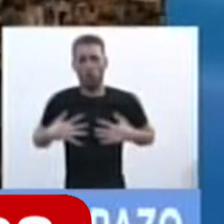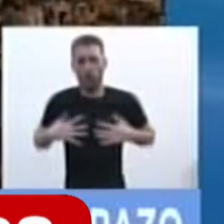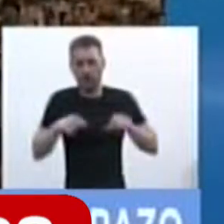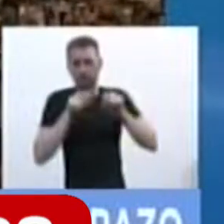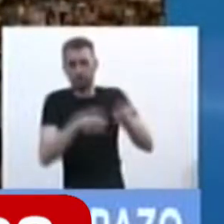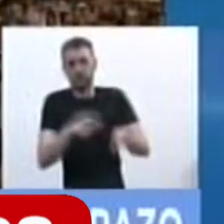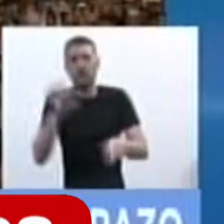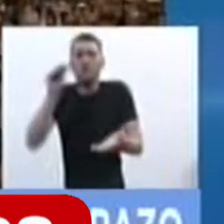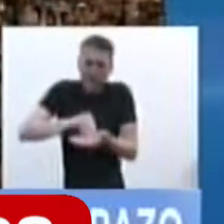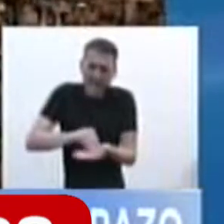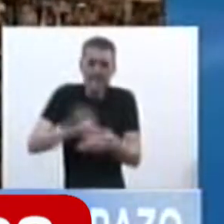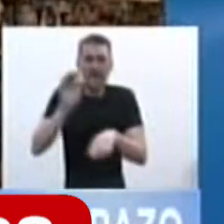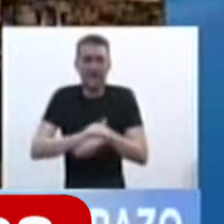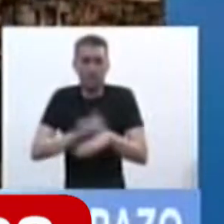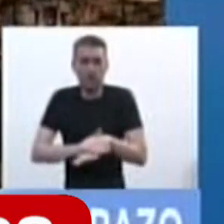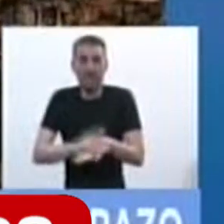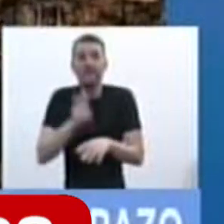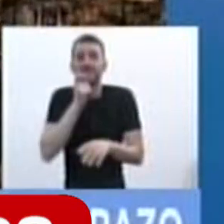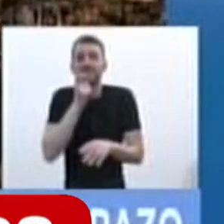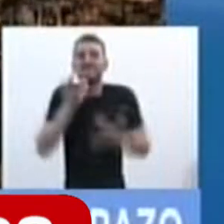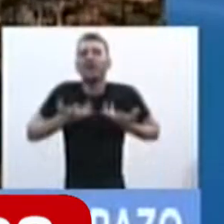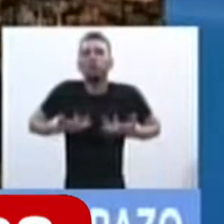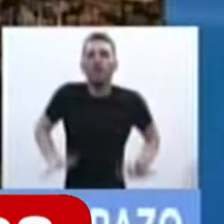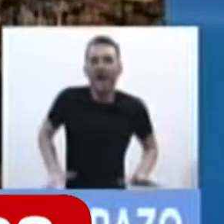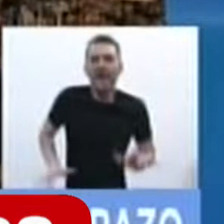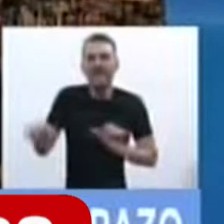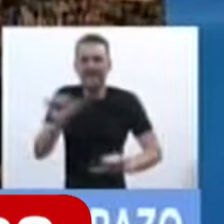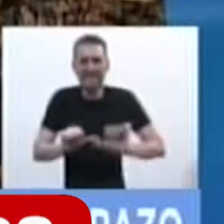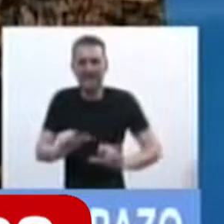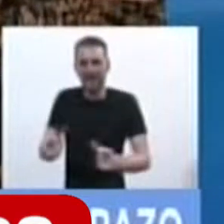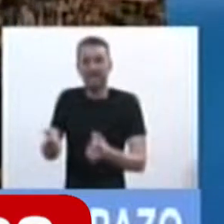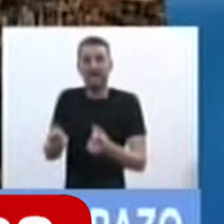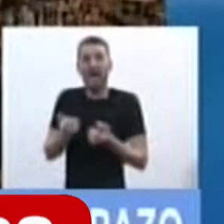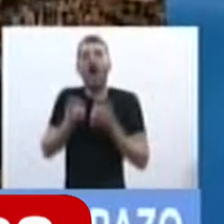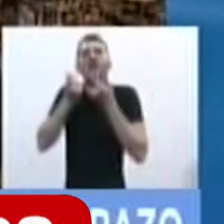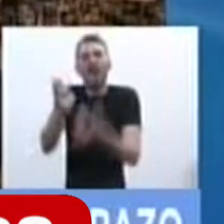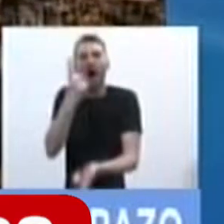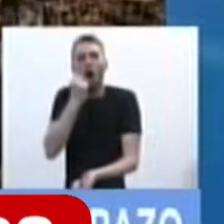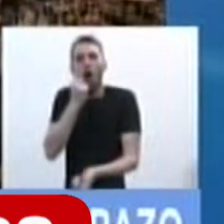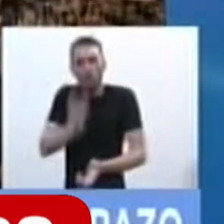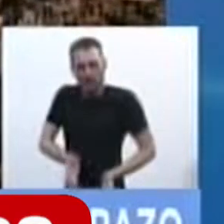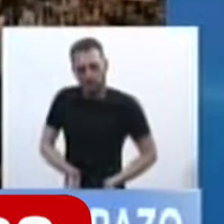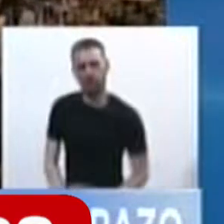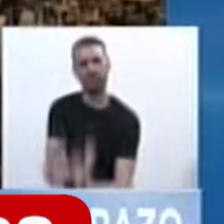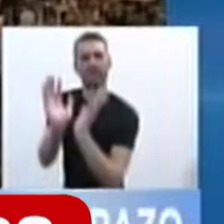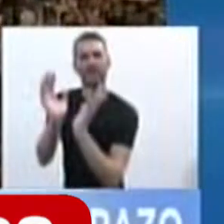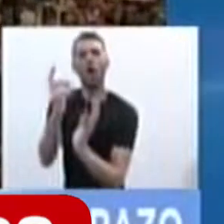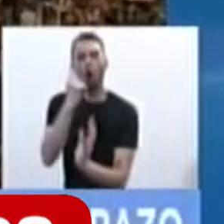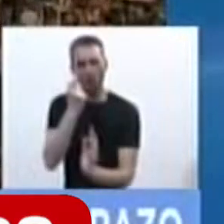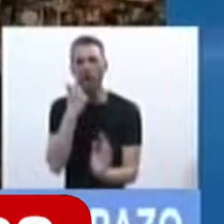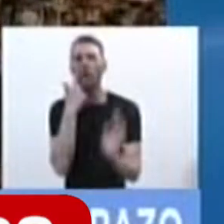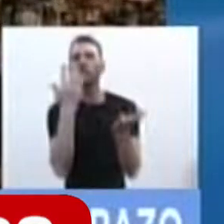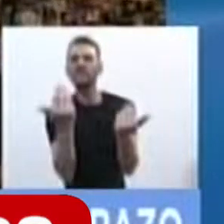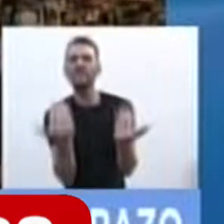responsabilidad. Cuando la naturaleza o la ciencia pueda hacer parir a los varones, cuando los varones me